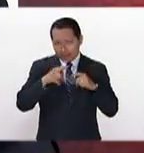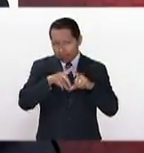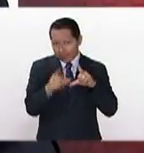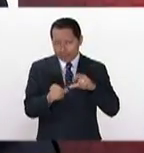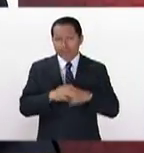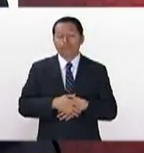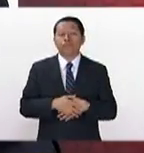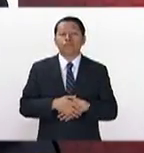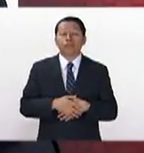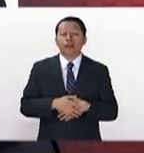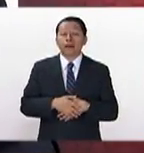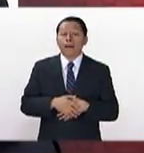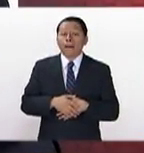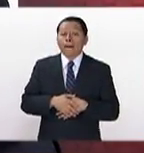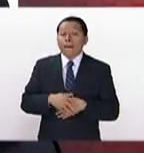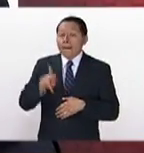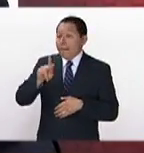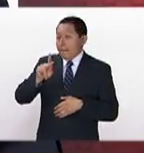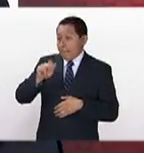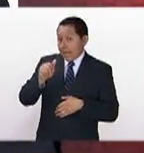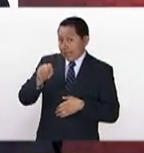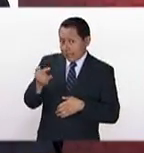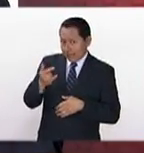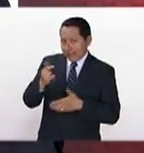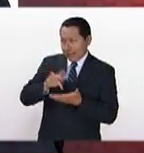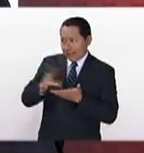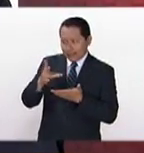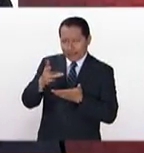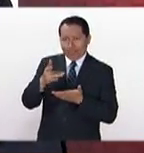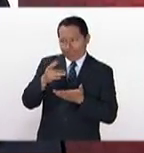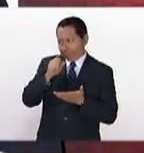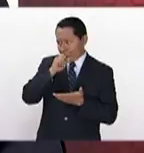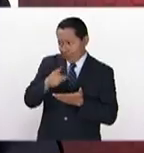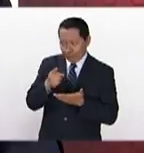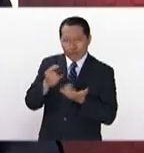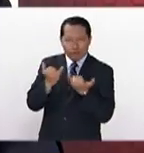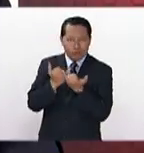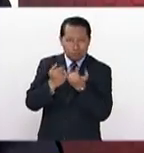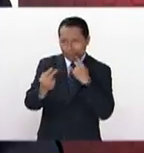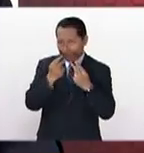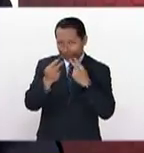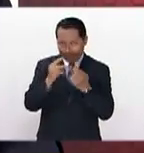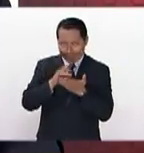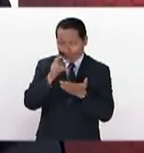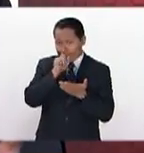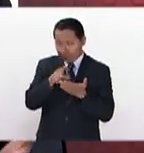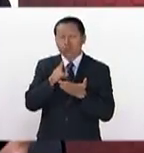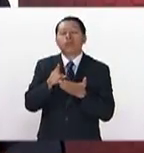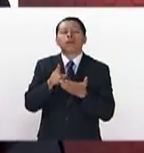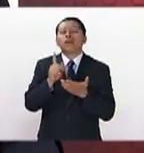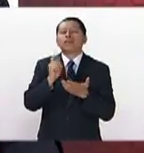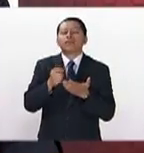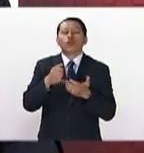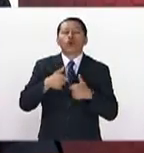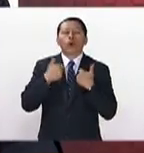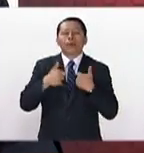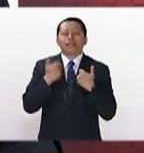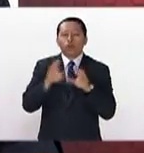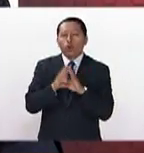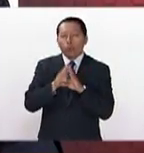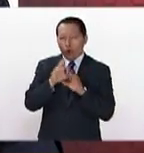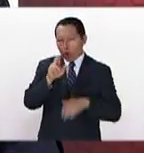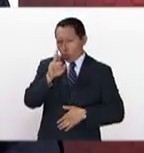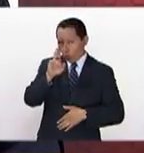buenos días a ti y a tu auditorio. Estamos muy contentos de acompañar a nuestros jóvenes como Uriel, quienes